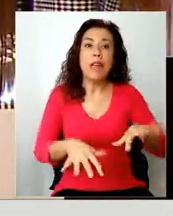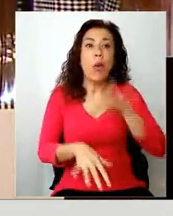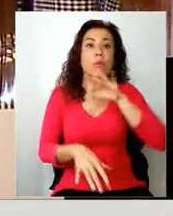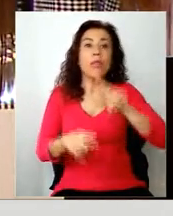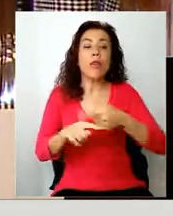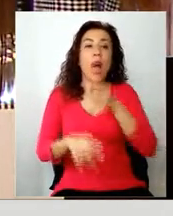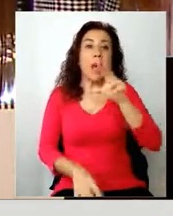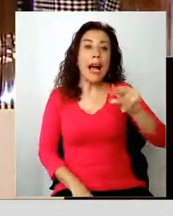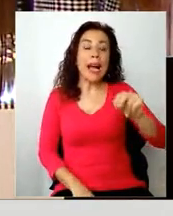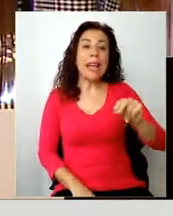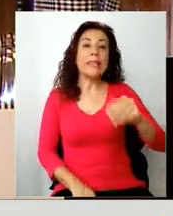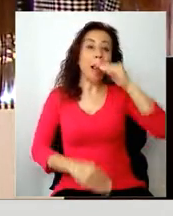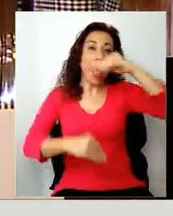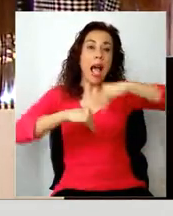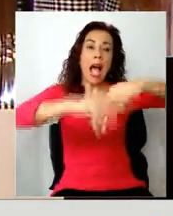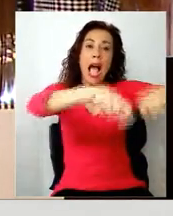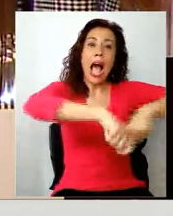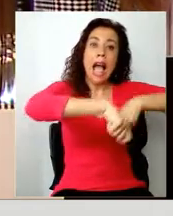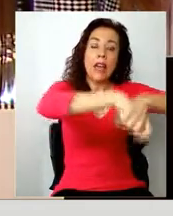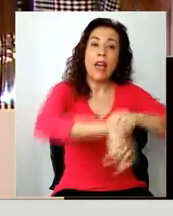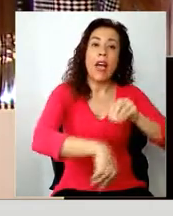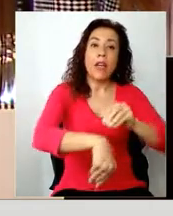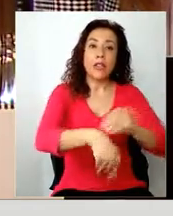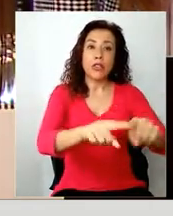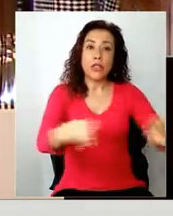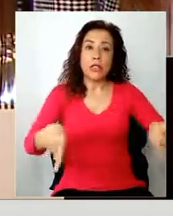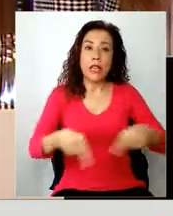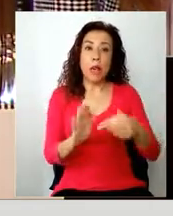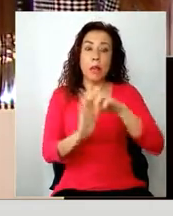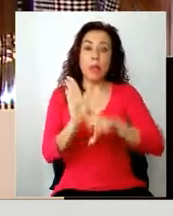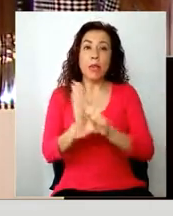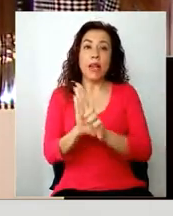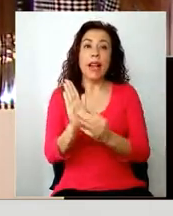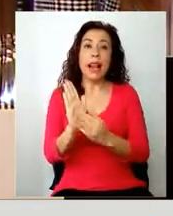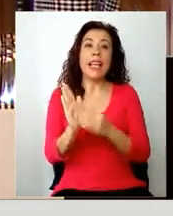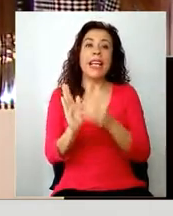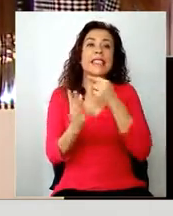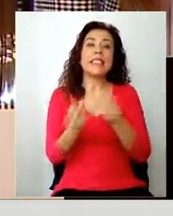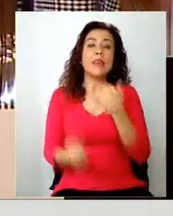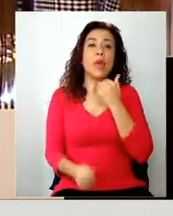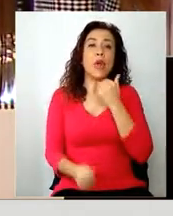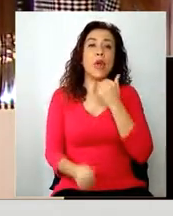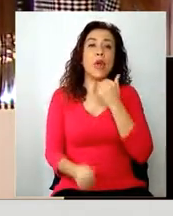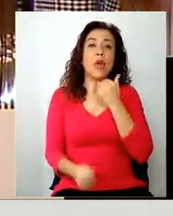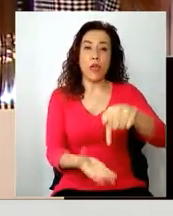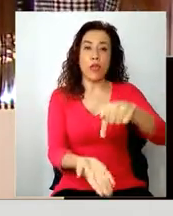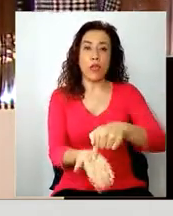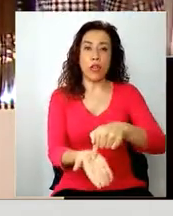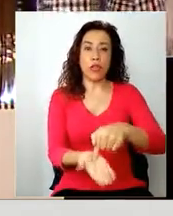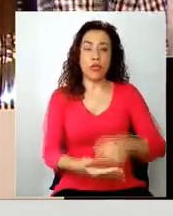en la agricultura hago presente a la sala que el proyecto trata materias de ley simple o común en votación